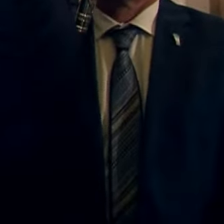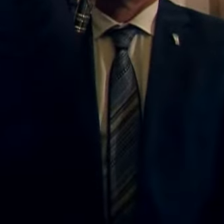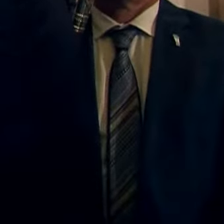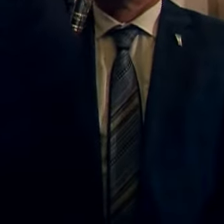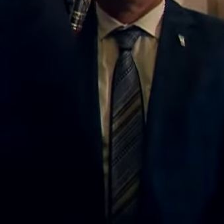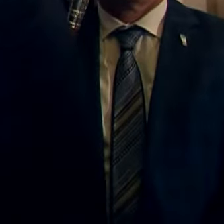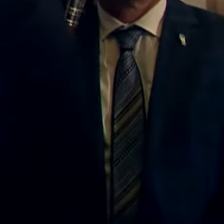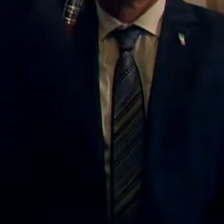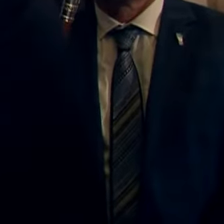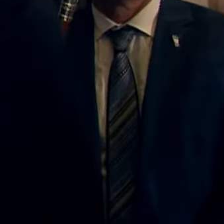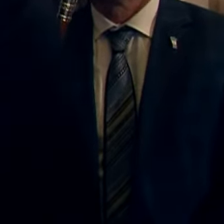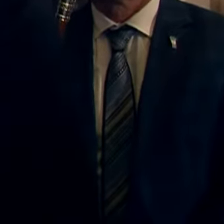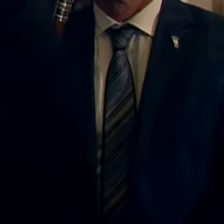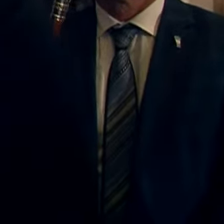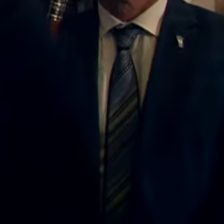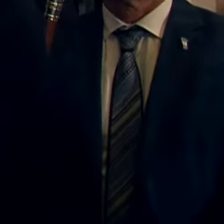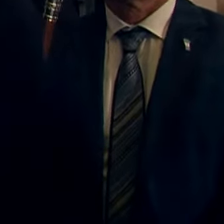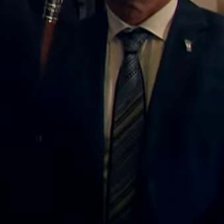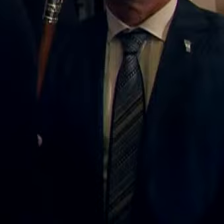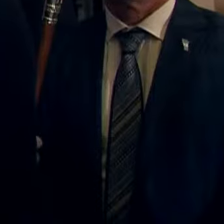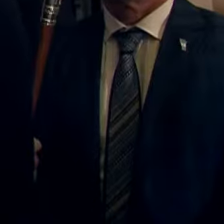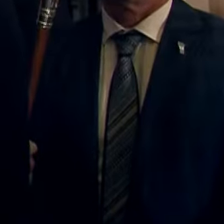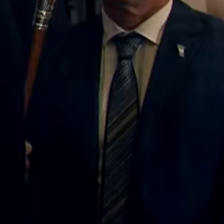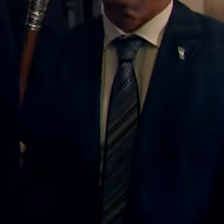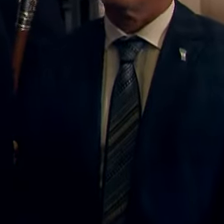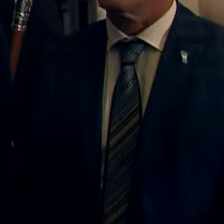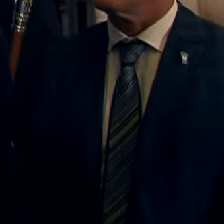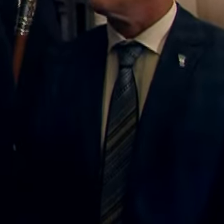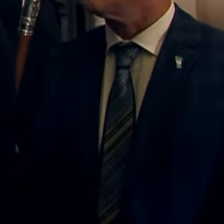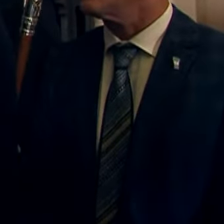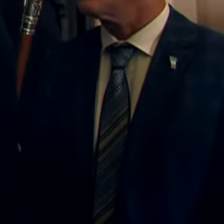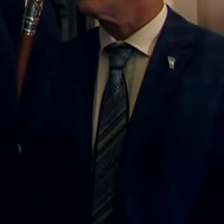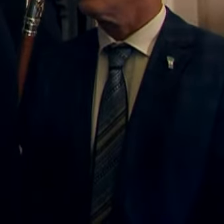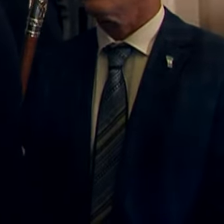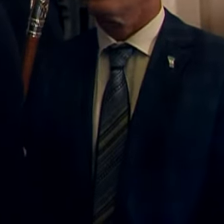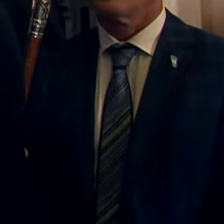el señor presidente de la República